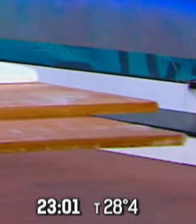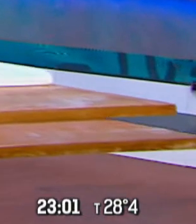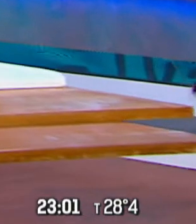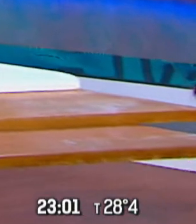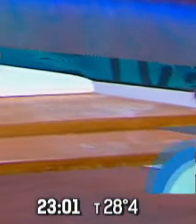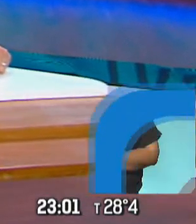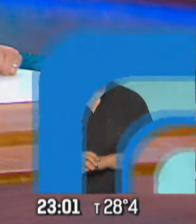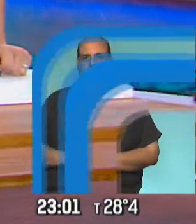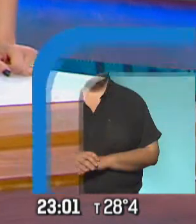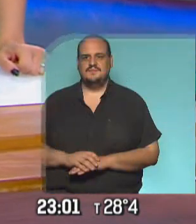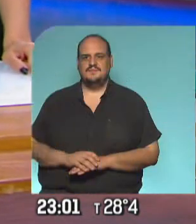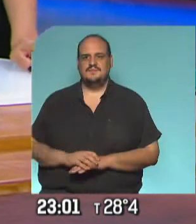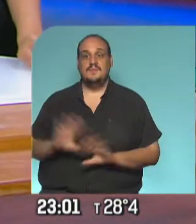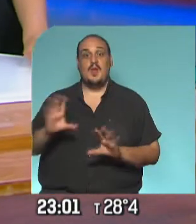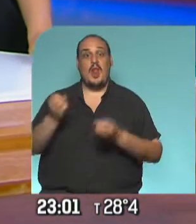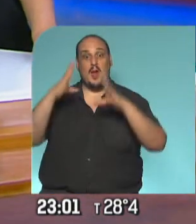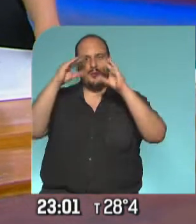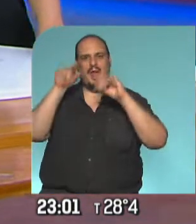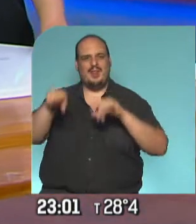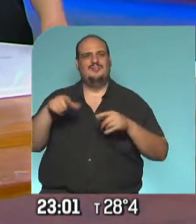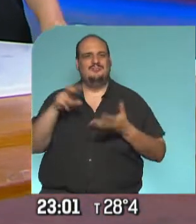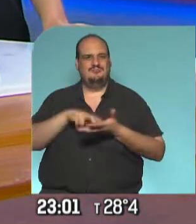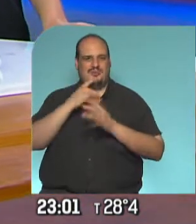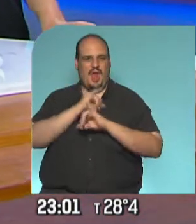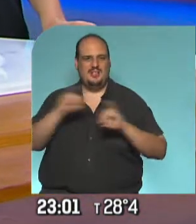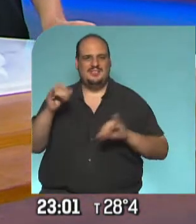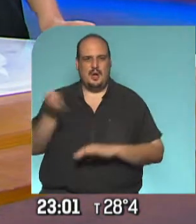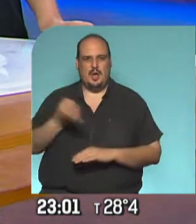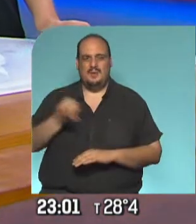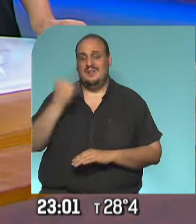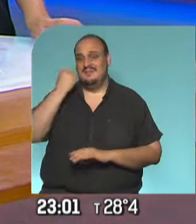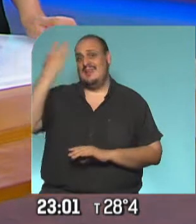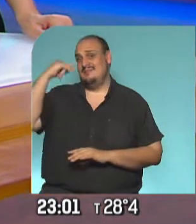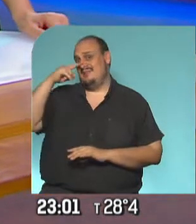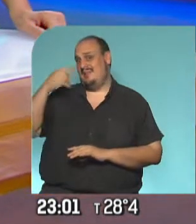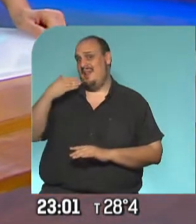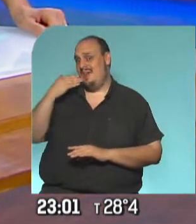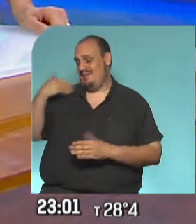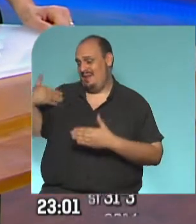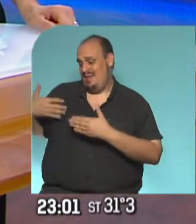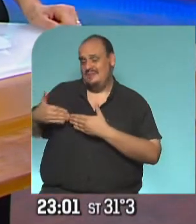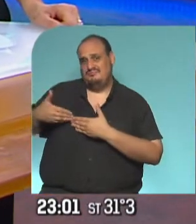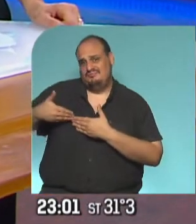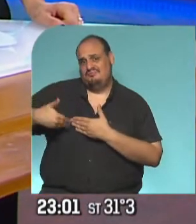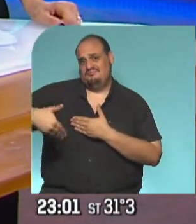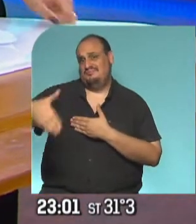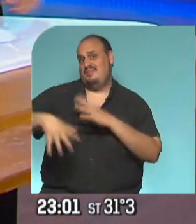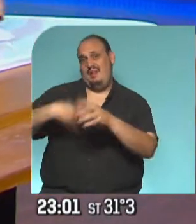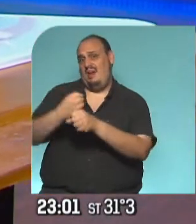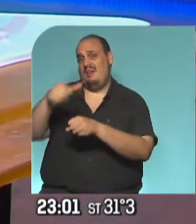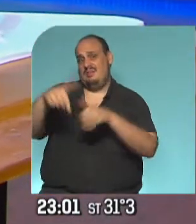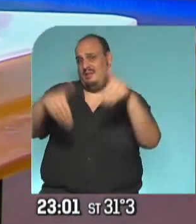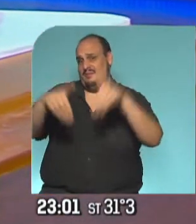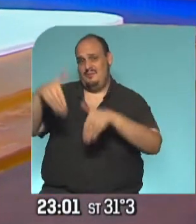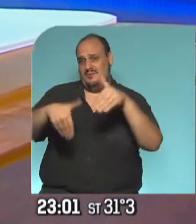Hola, buenas noches, bienvenidos a esta edición especial que venimos compartiendo ya desde la hora 19 y seguramente va a continuar hasta que se defina esta